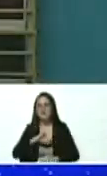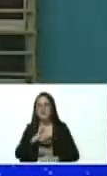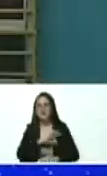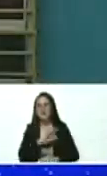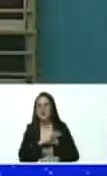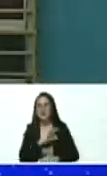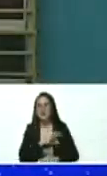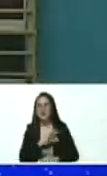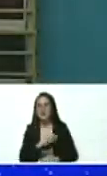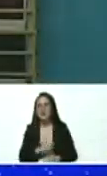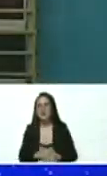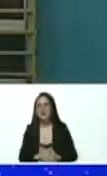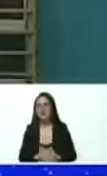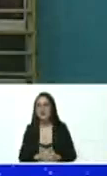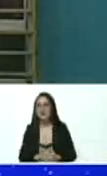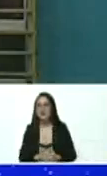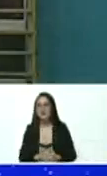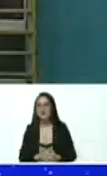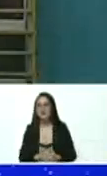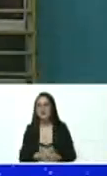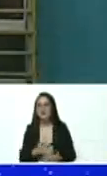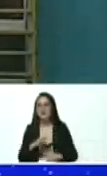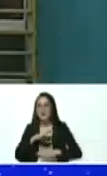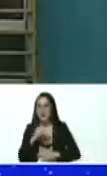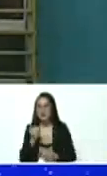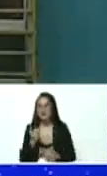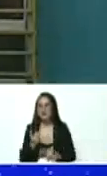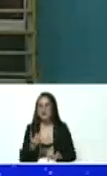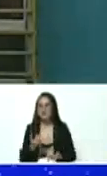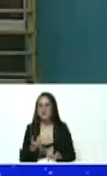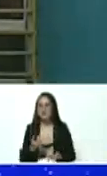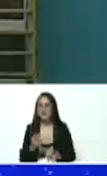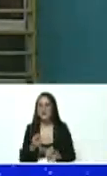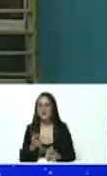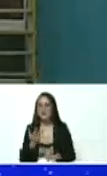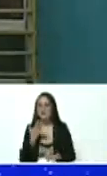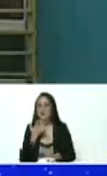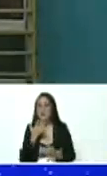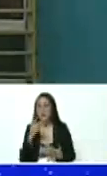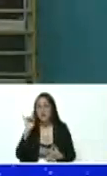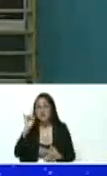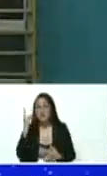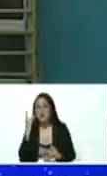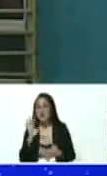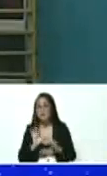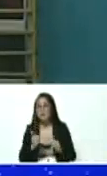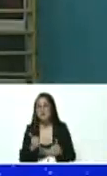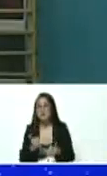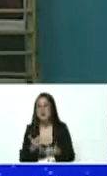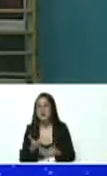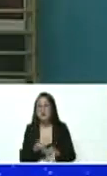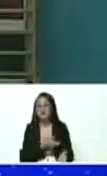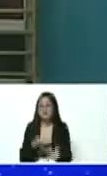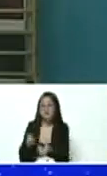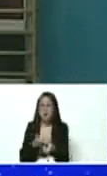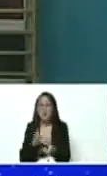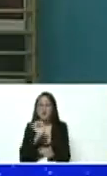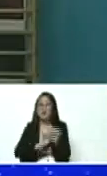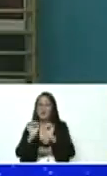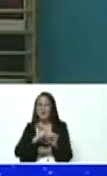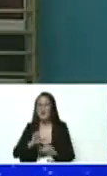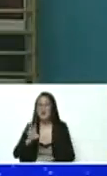pero preparando las relaciones afectivas por si nos toca algún día activar los fusiles y los cañones para